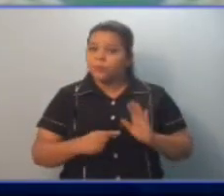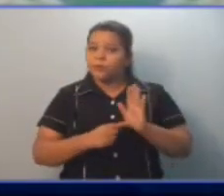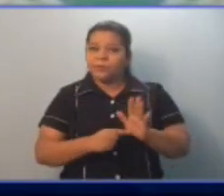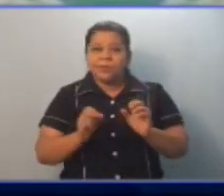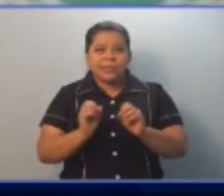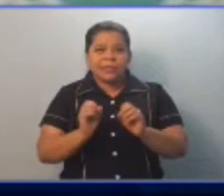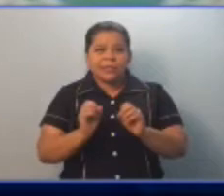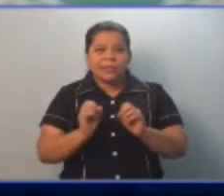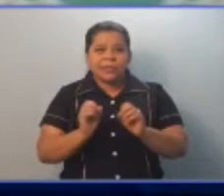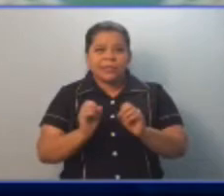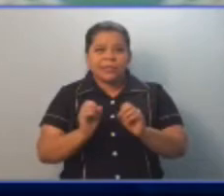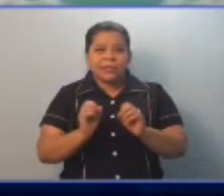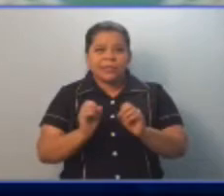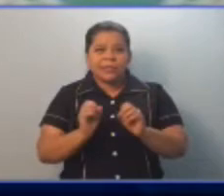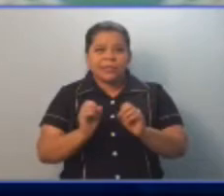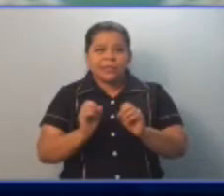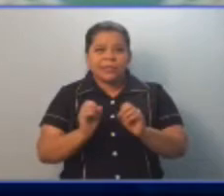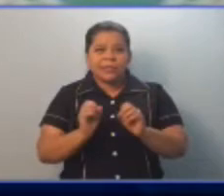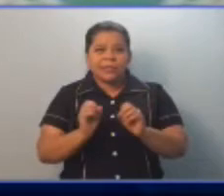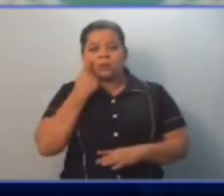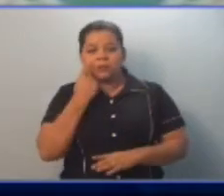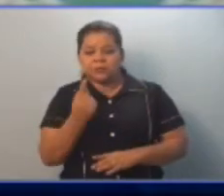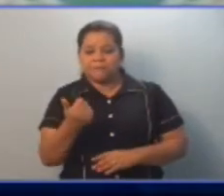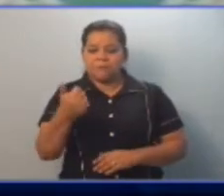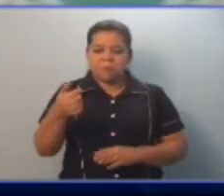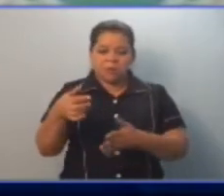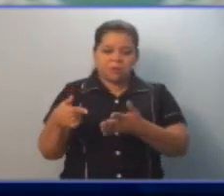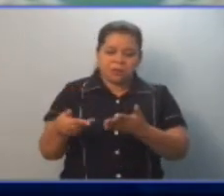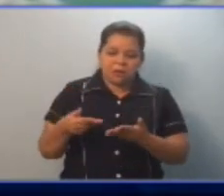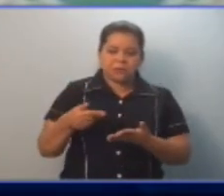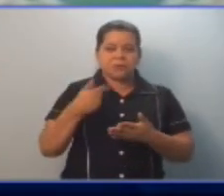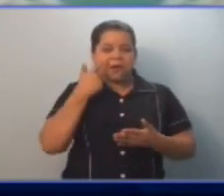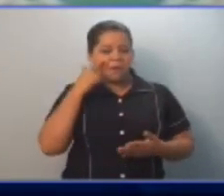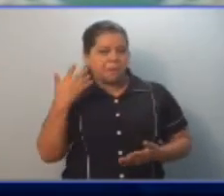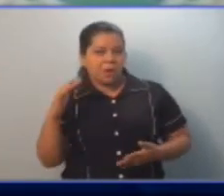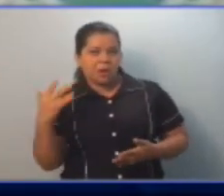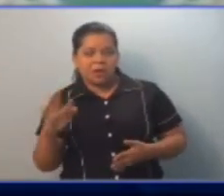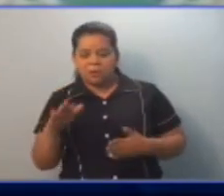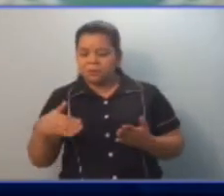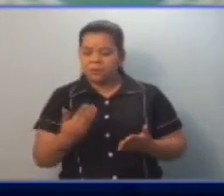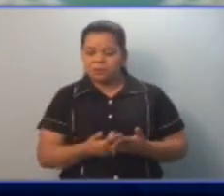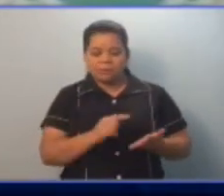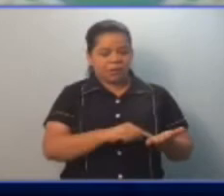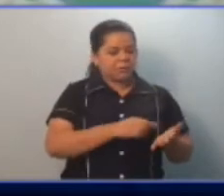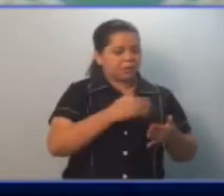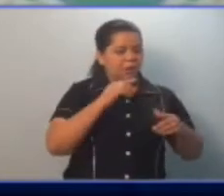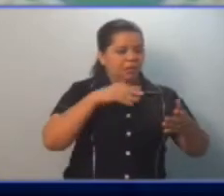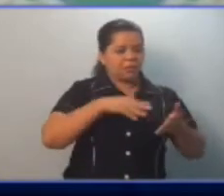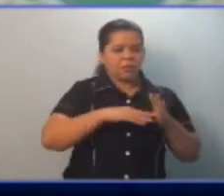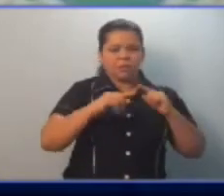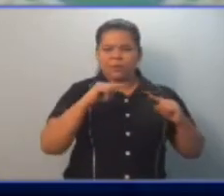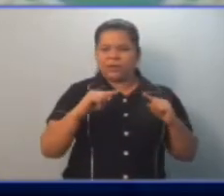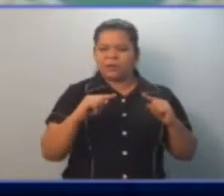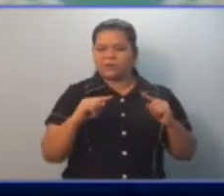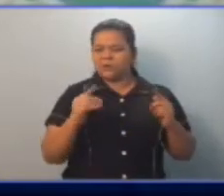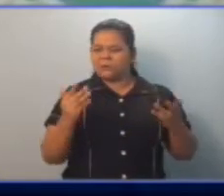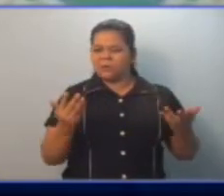supuestos para decretar la apariencia de buen derecho y el peligro de la demora. Dijeron que no